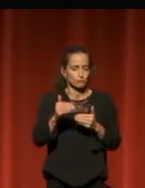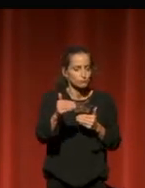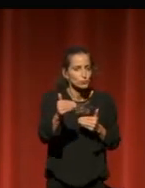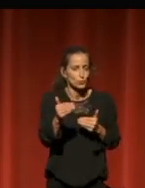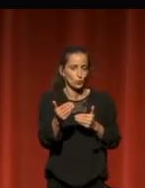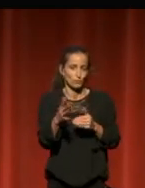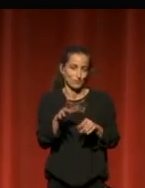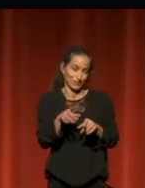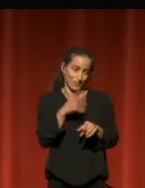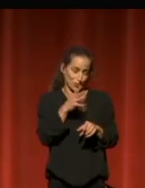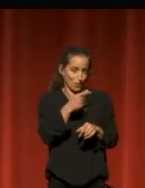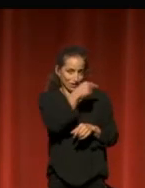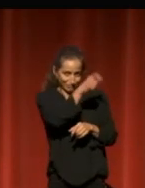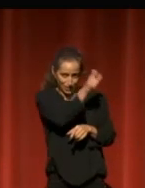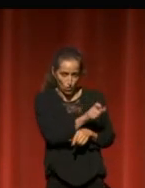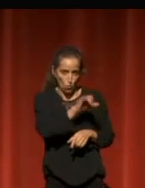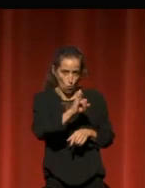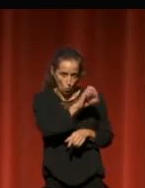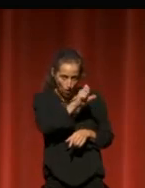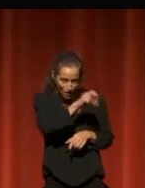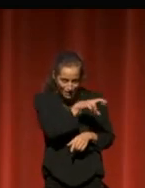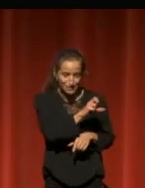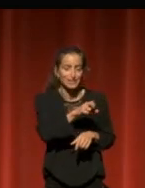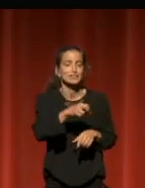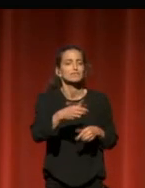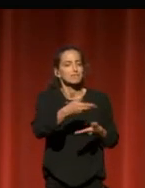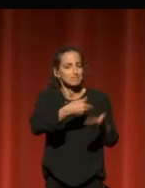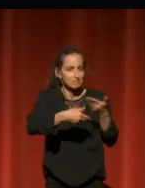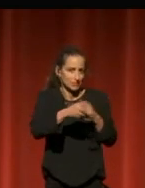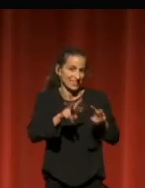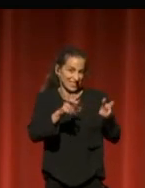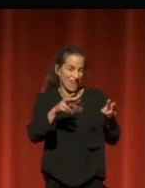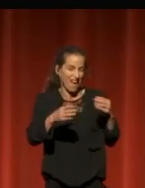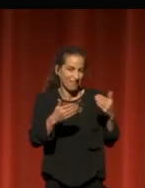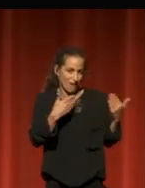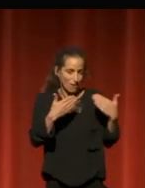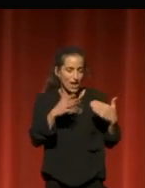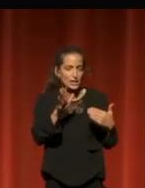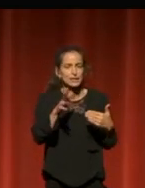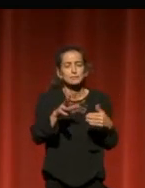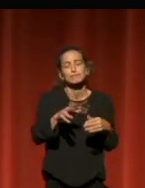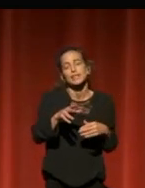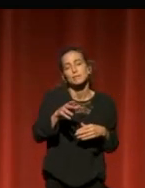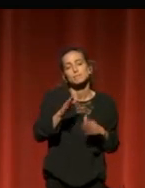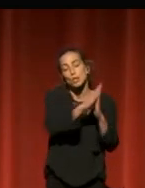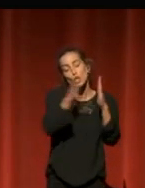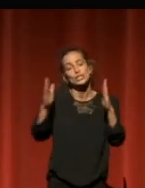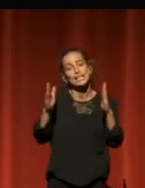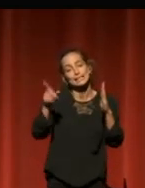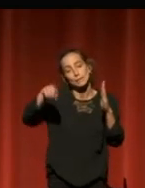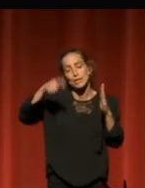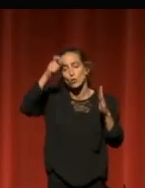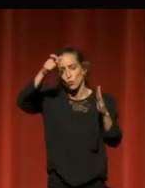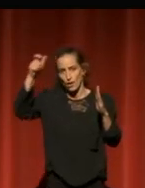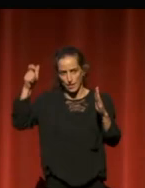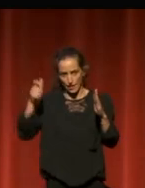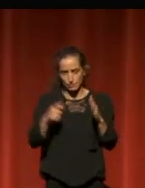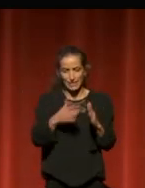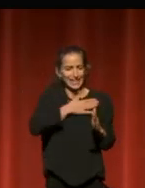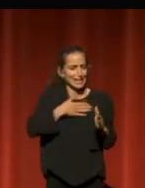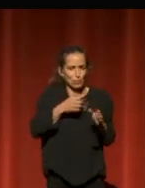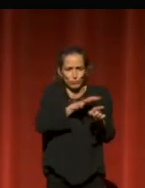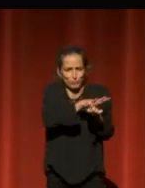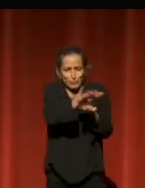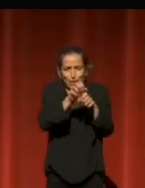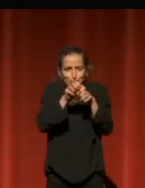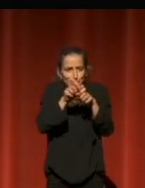Juana, en la parte de biblioteca y ruralidad, de queremos llegar a todos en